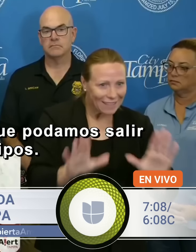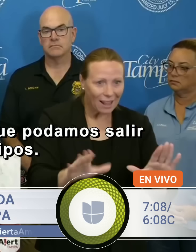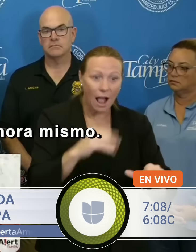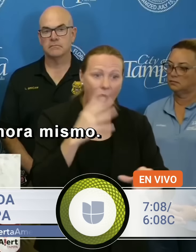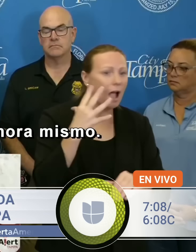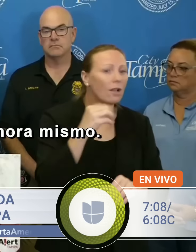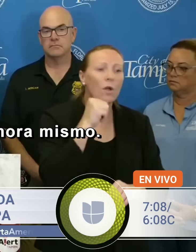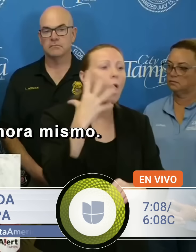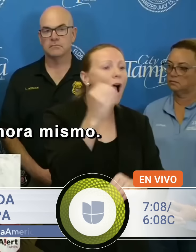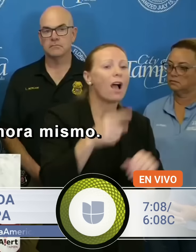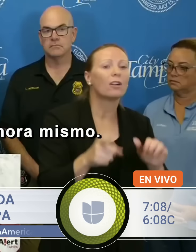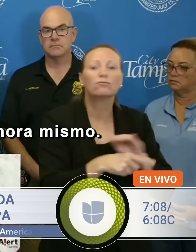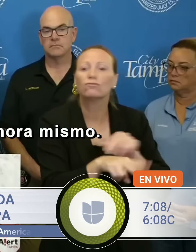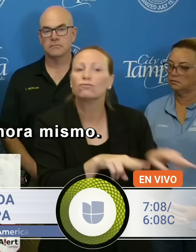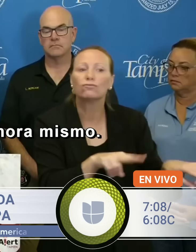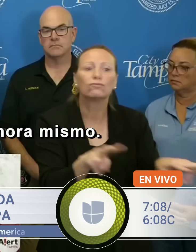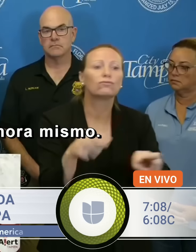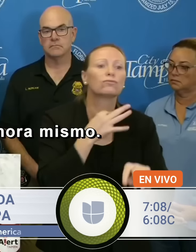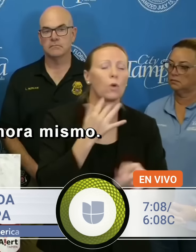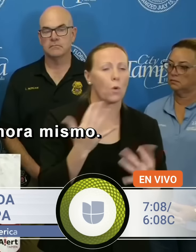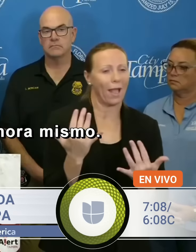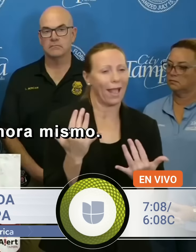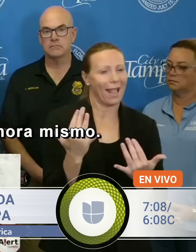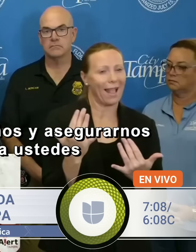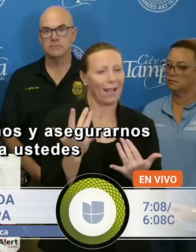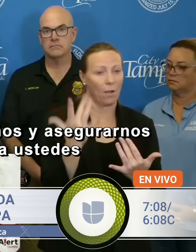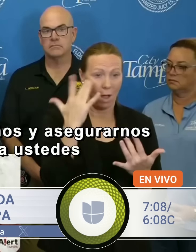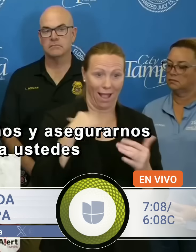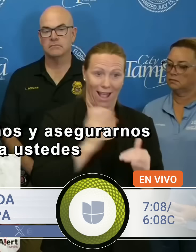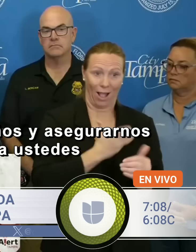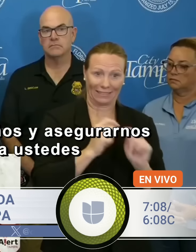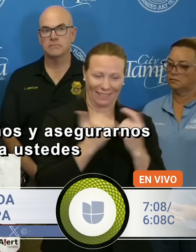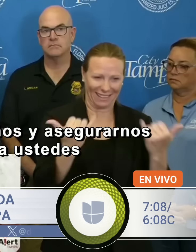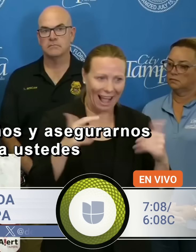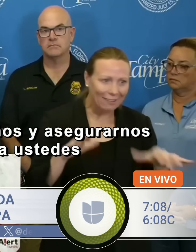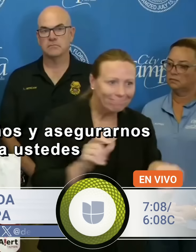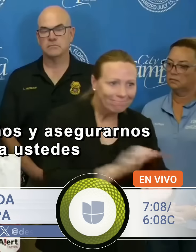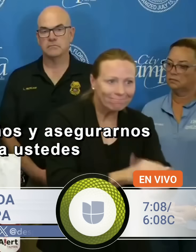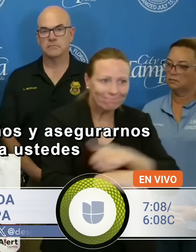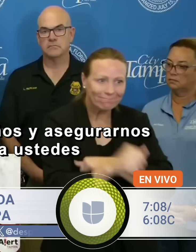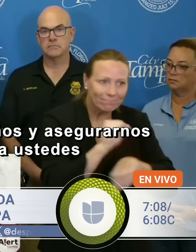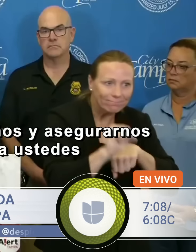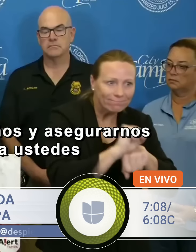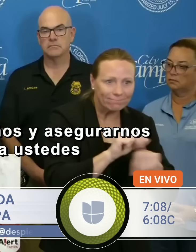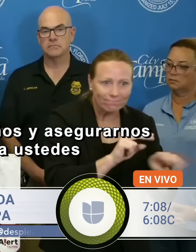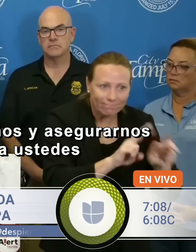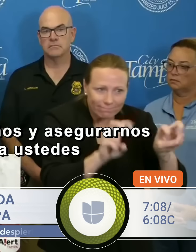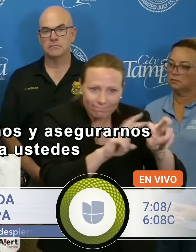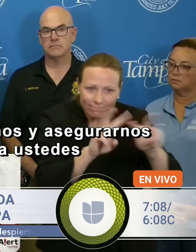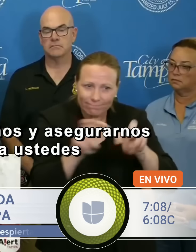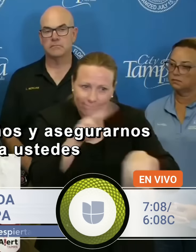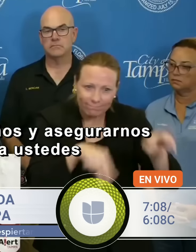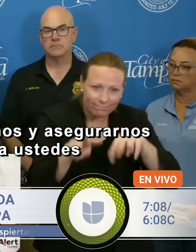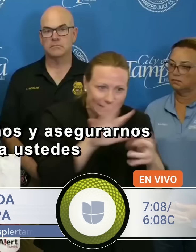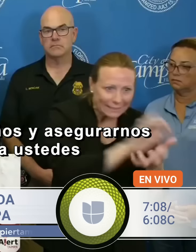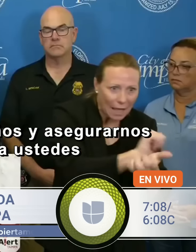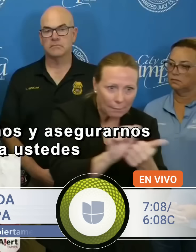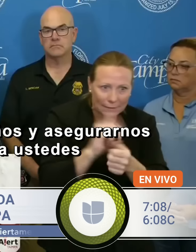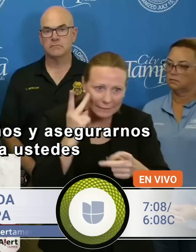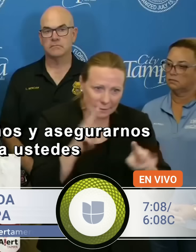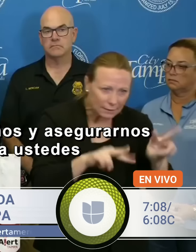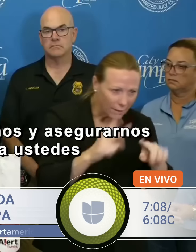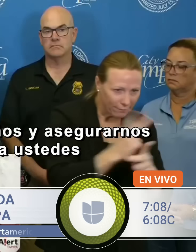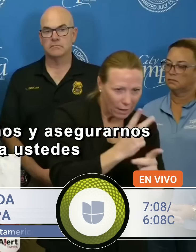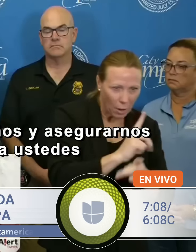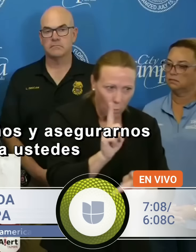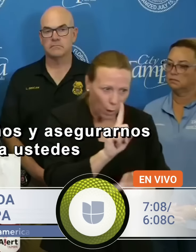our teams. They are all in action right now. We can get out there, assess the damage, and make sure that